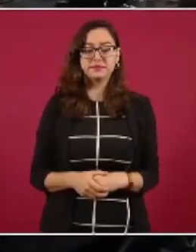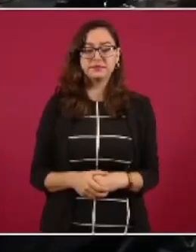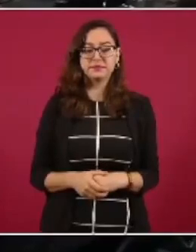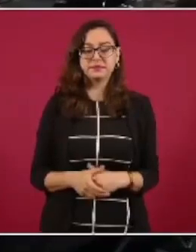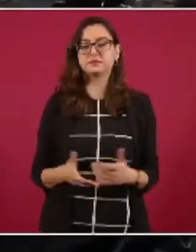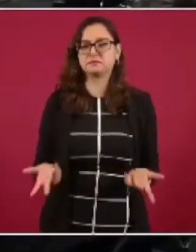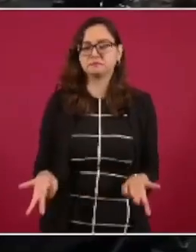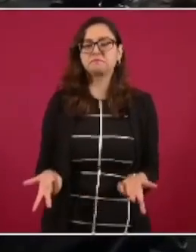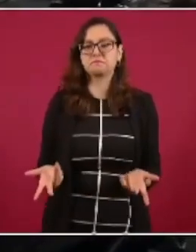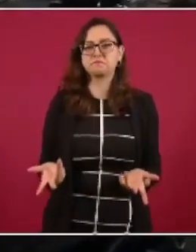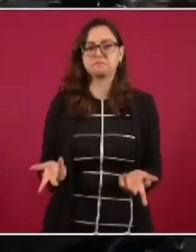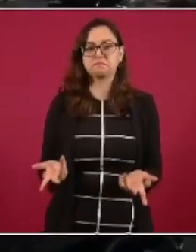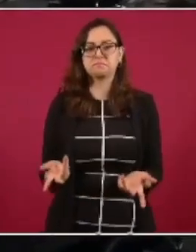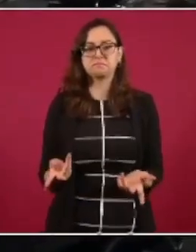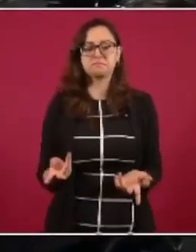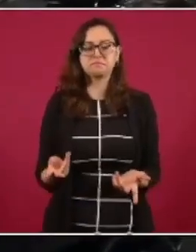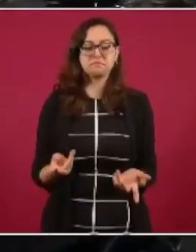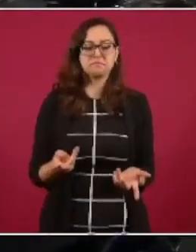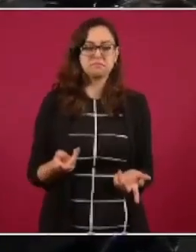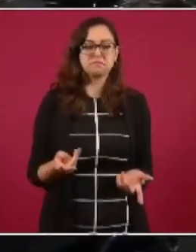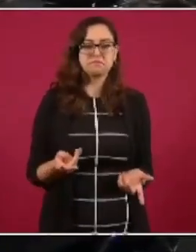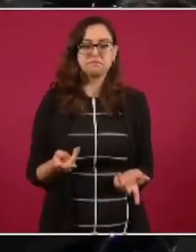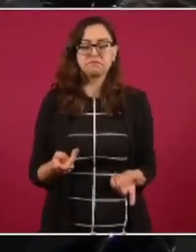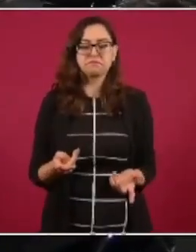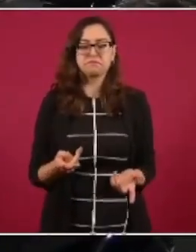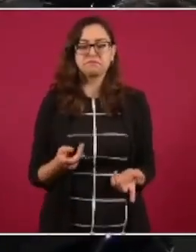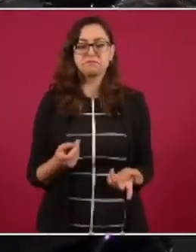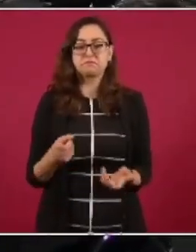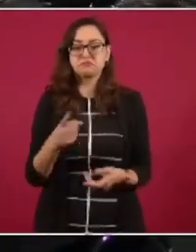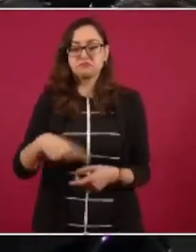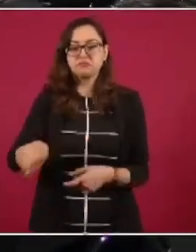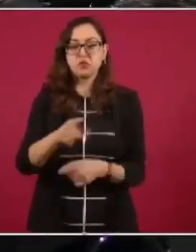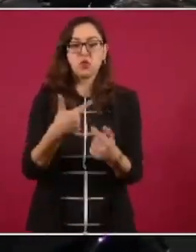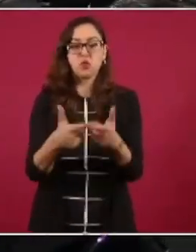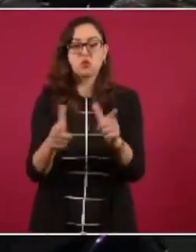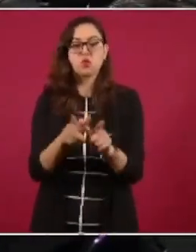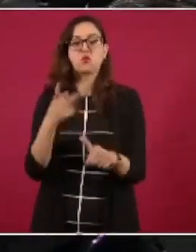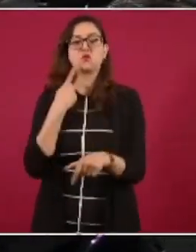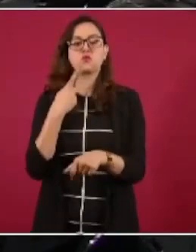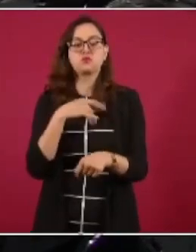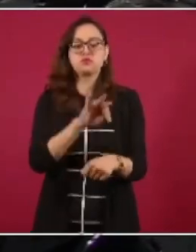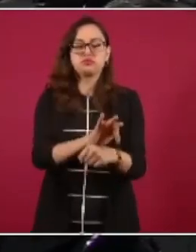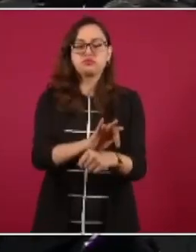Para compensar a partidos.